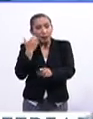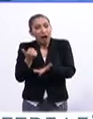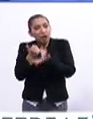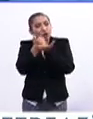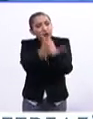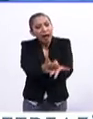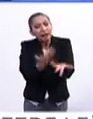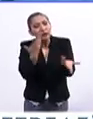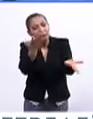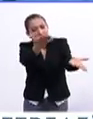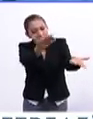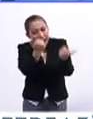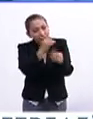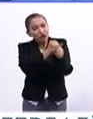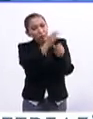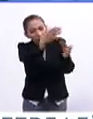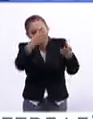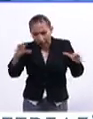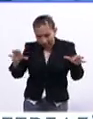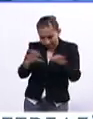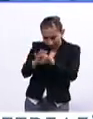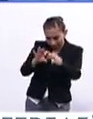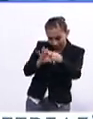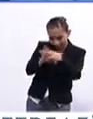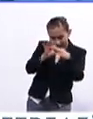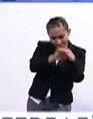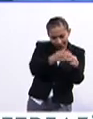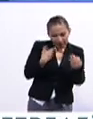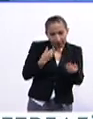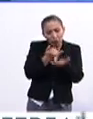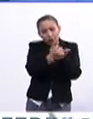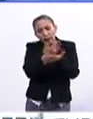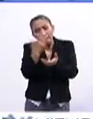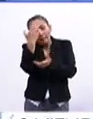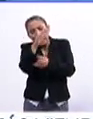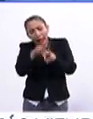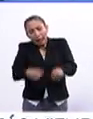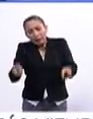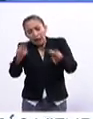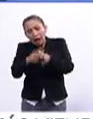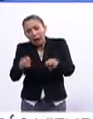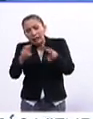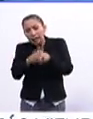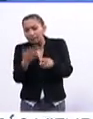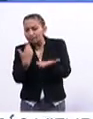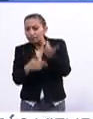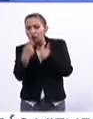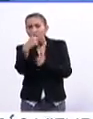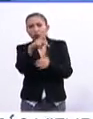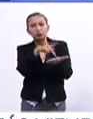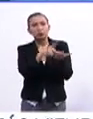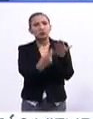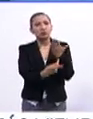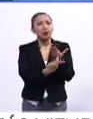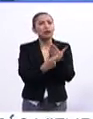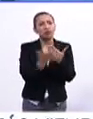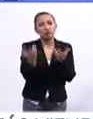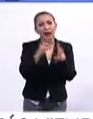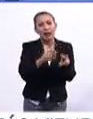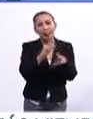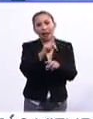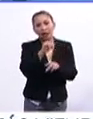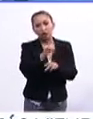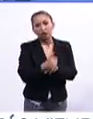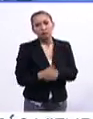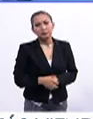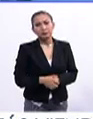y ayudarlos a vincular y en la medida de lo posible ayudarlos a que sean un éxito sus programas de análisis de